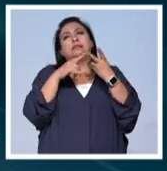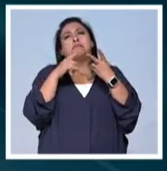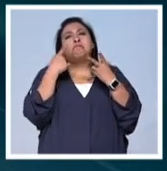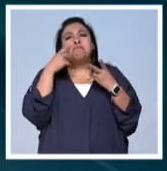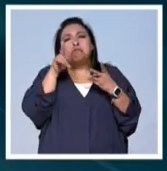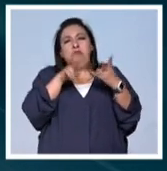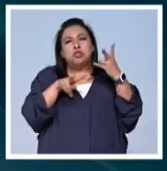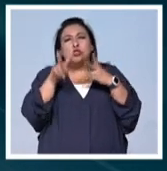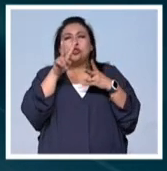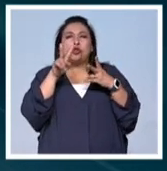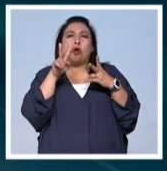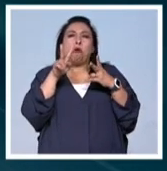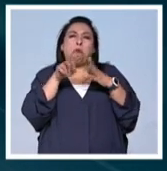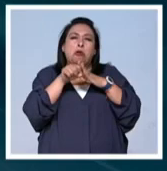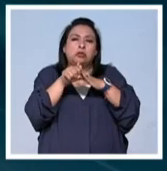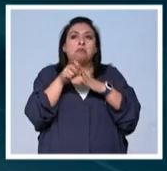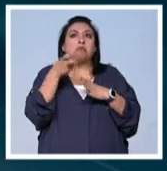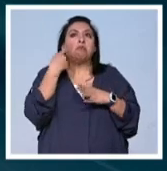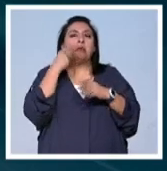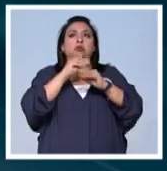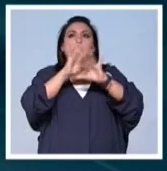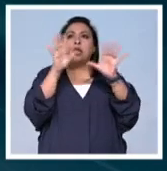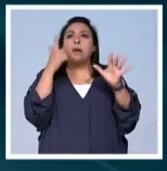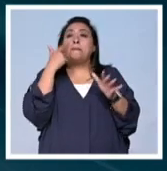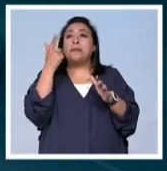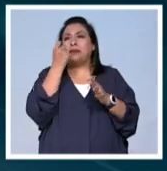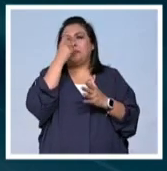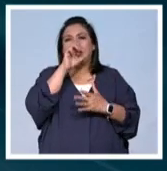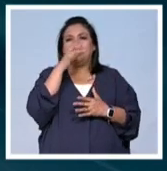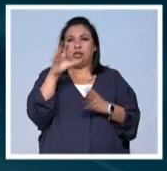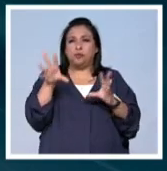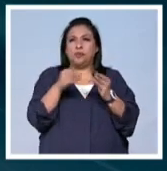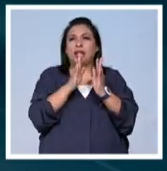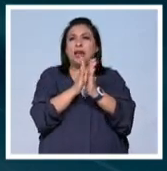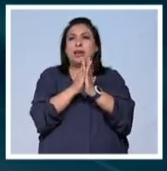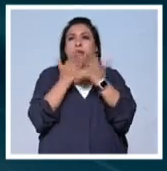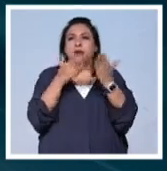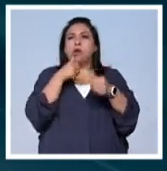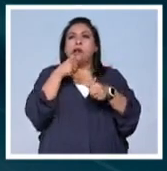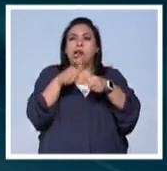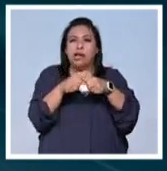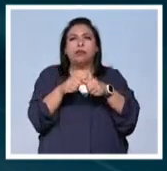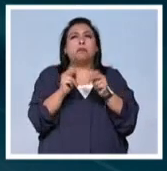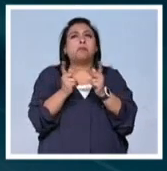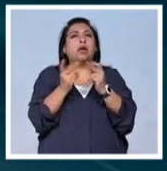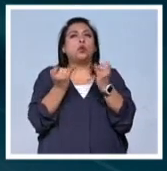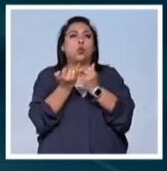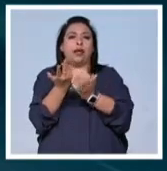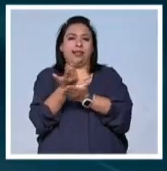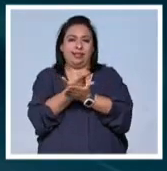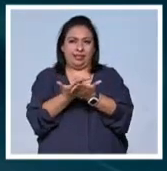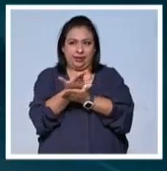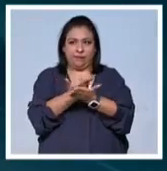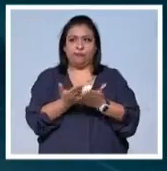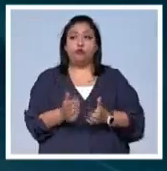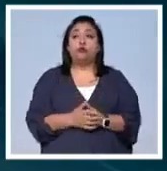visuales esto nos queda más que claro al ver los ensayos que ha reunido en el libro las letras son dibujos